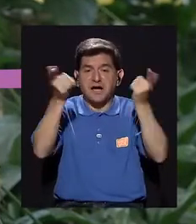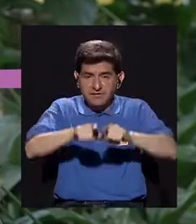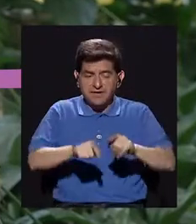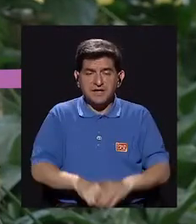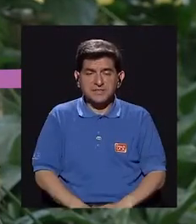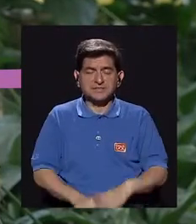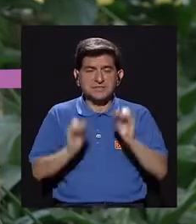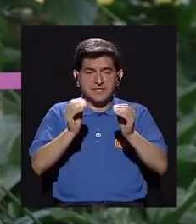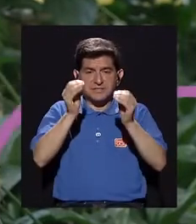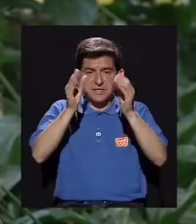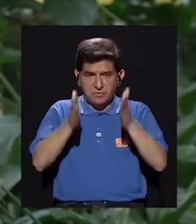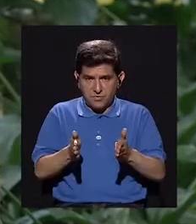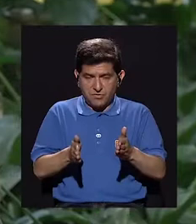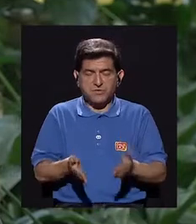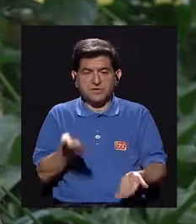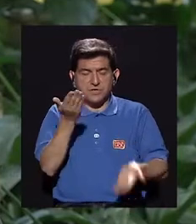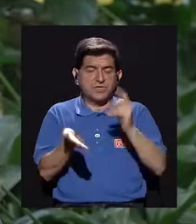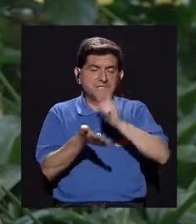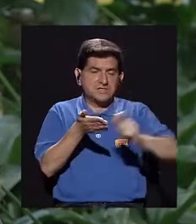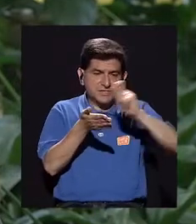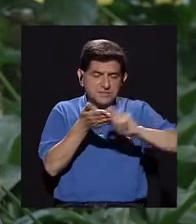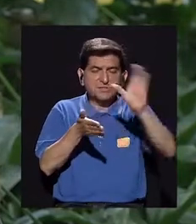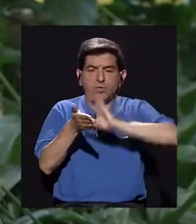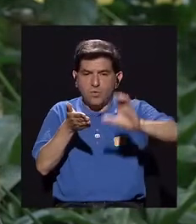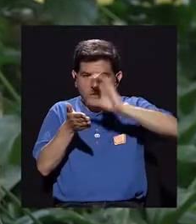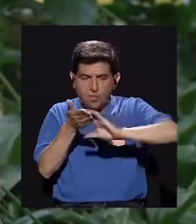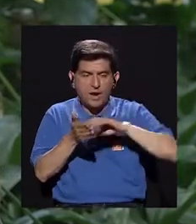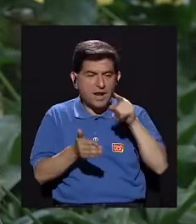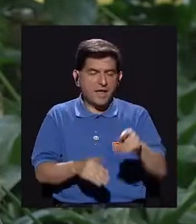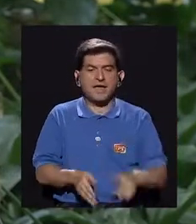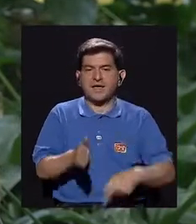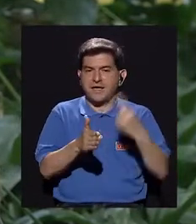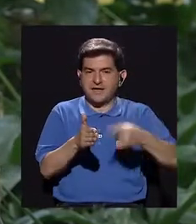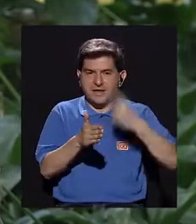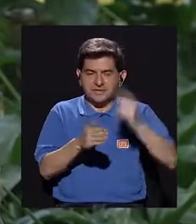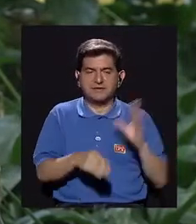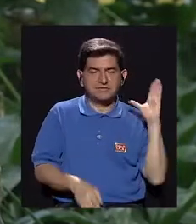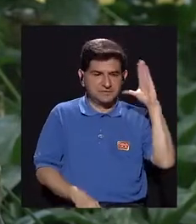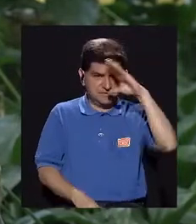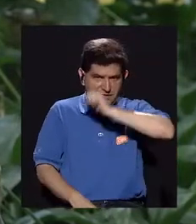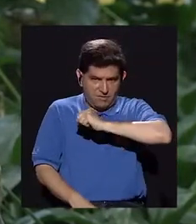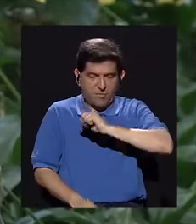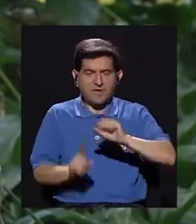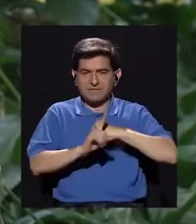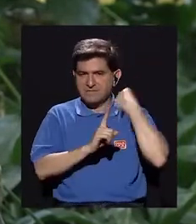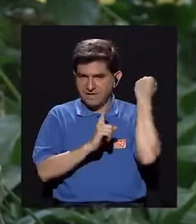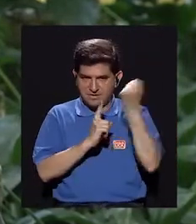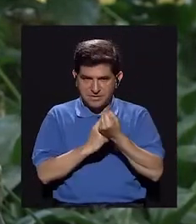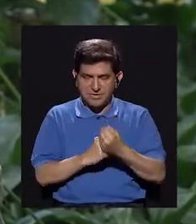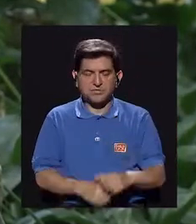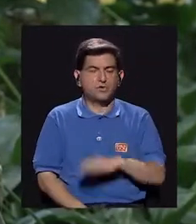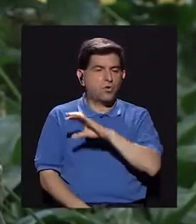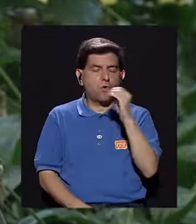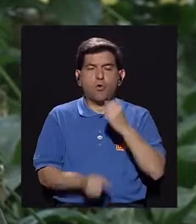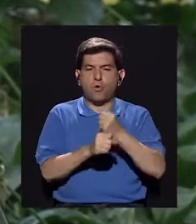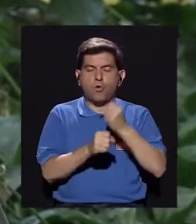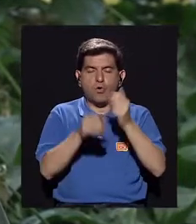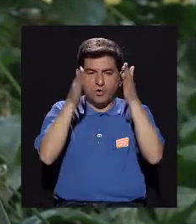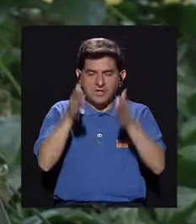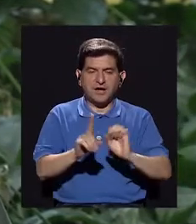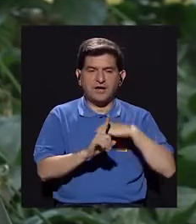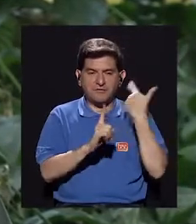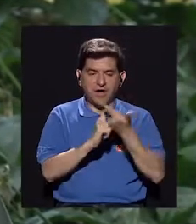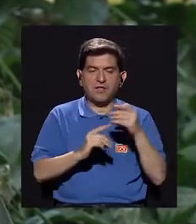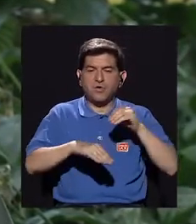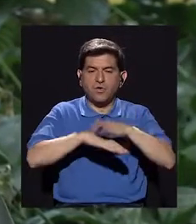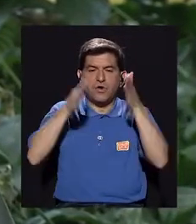así, ¿verdad? Son las educadoras, ya sea en la escuela o en el colegio, quienes muchas veces se percatan, ¿verdad?, de esta situación, o la trabajadora social que